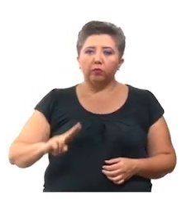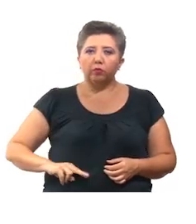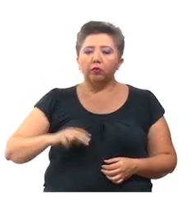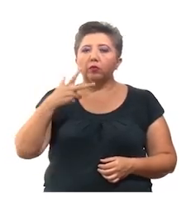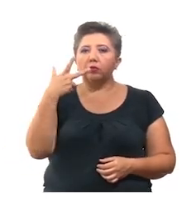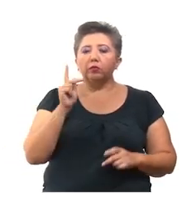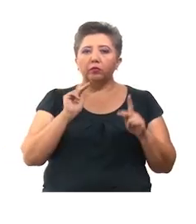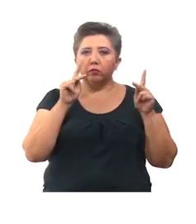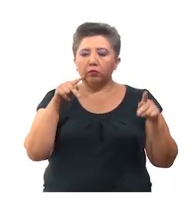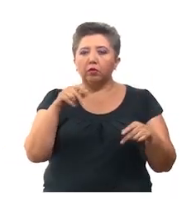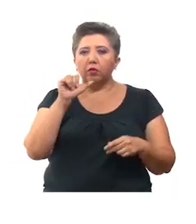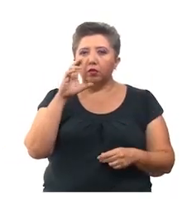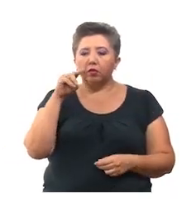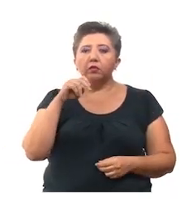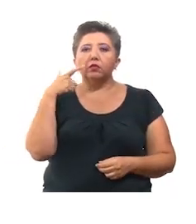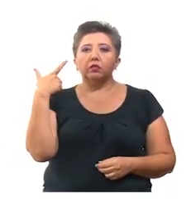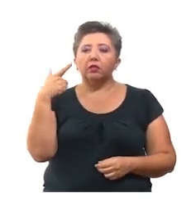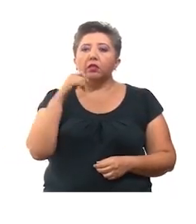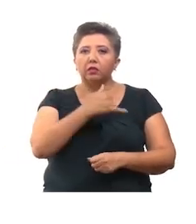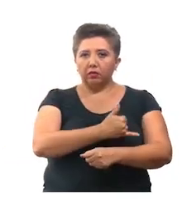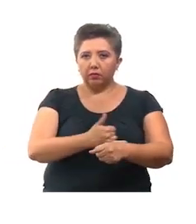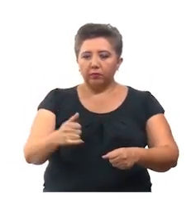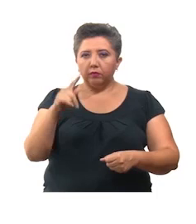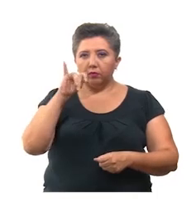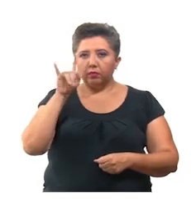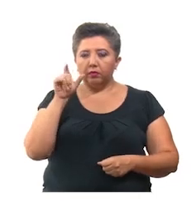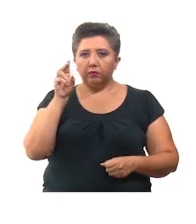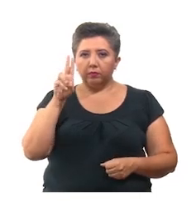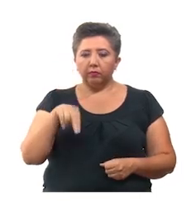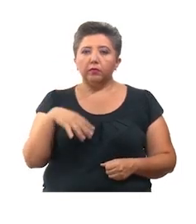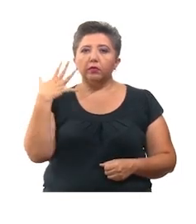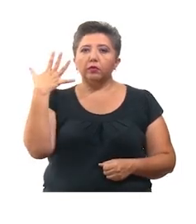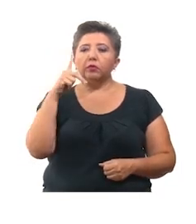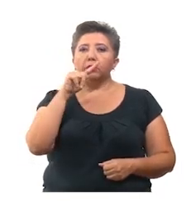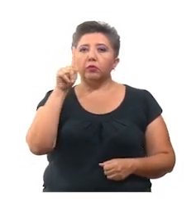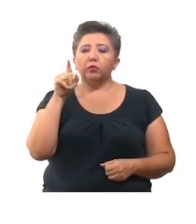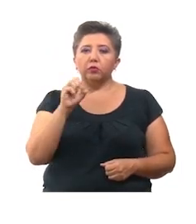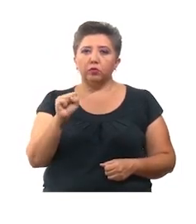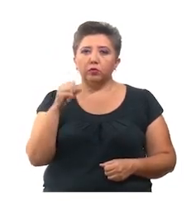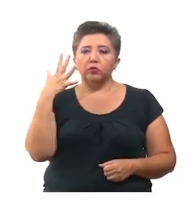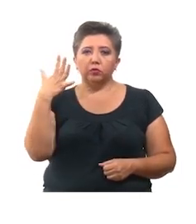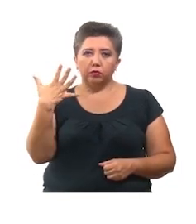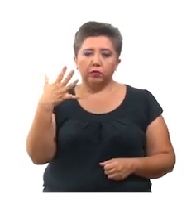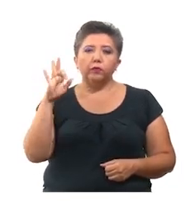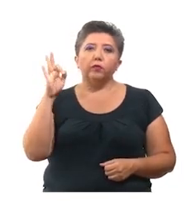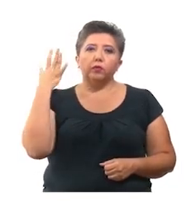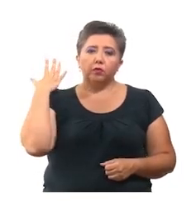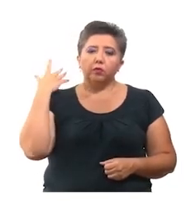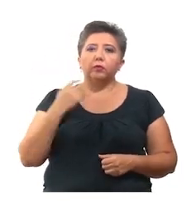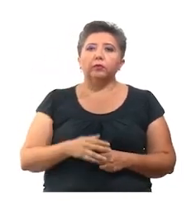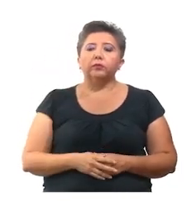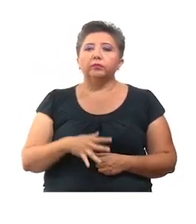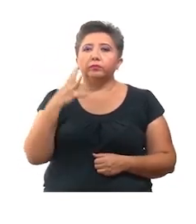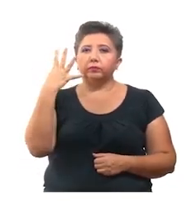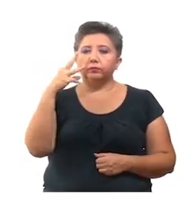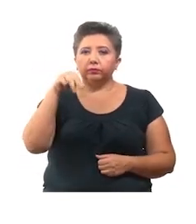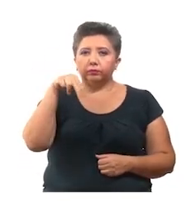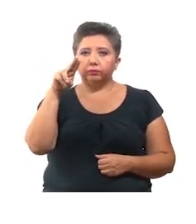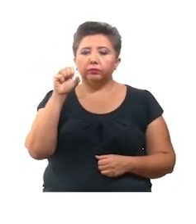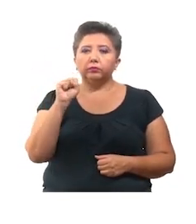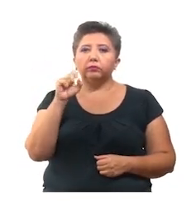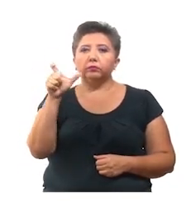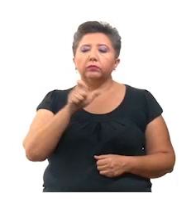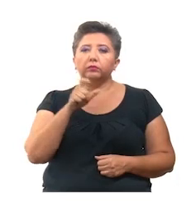Acanquey, Progreso, 7 en Izamal, Tixcocop y Tizimín, 5 en Buxots y 5 foráneos, 4 en Muna y